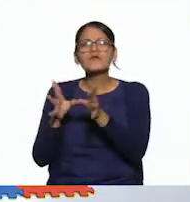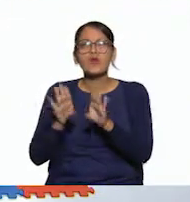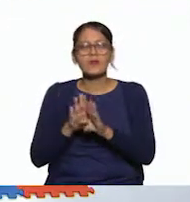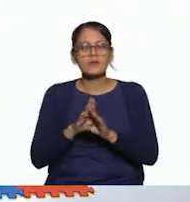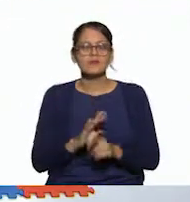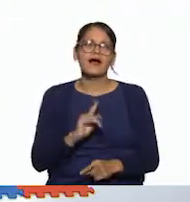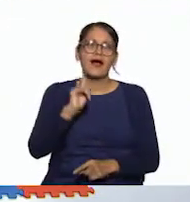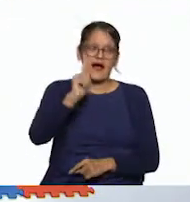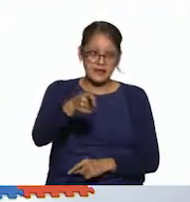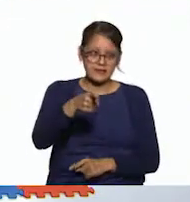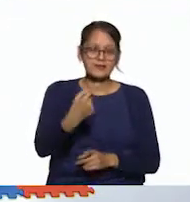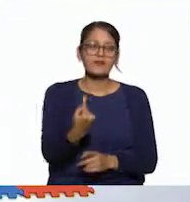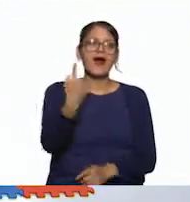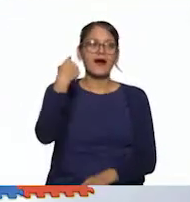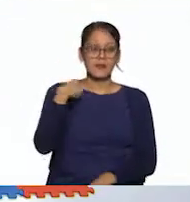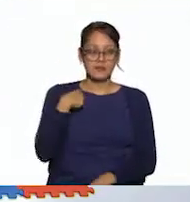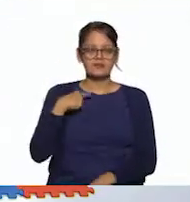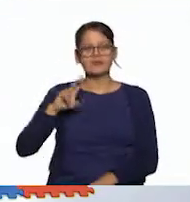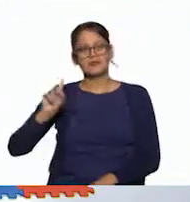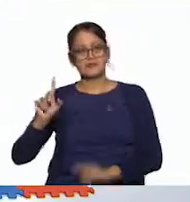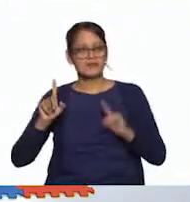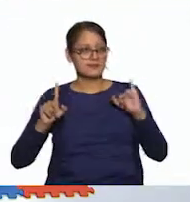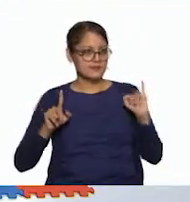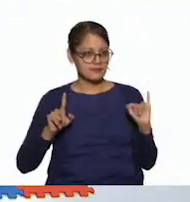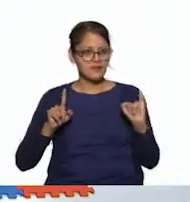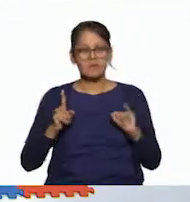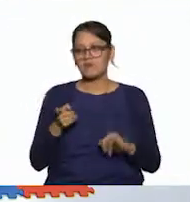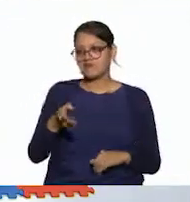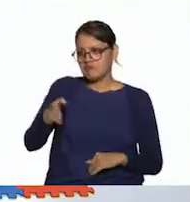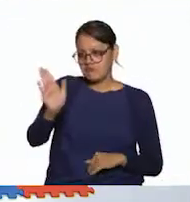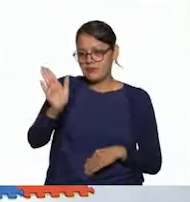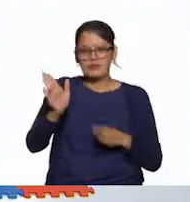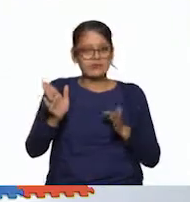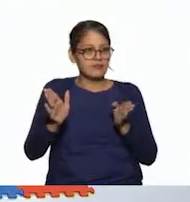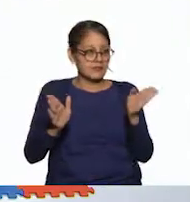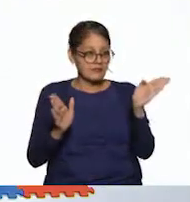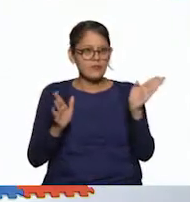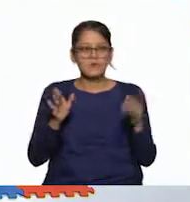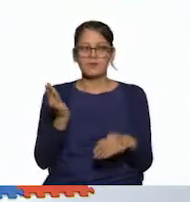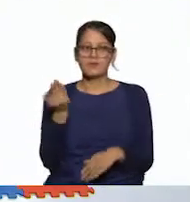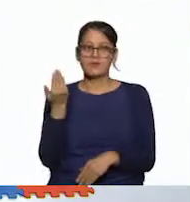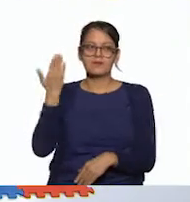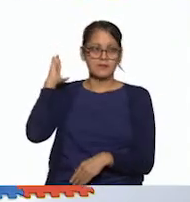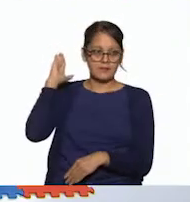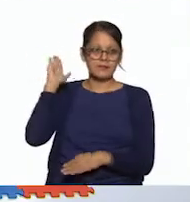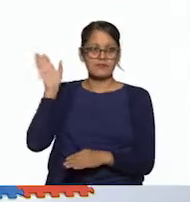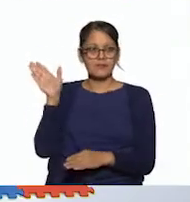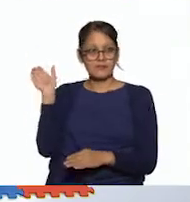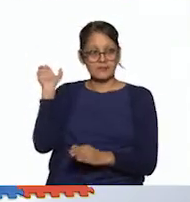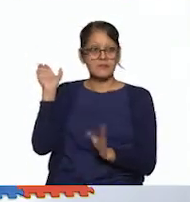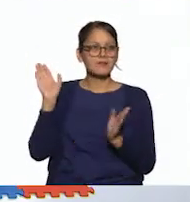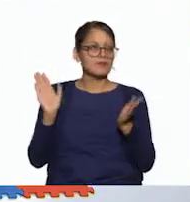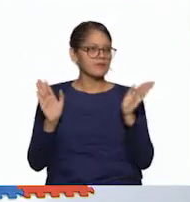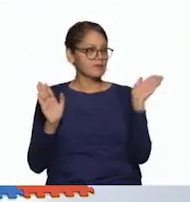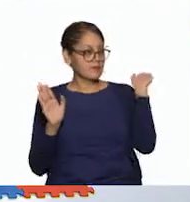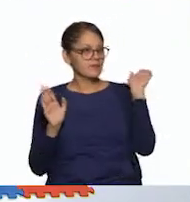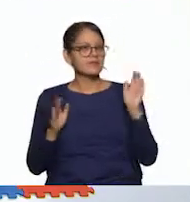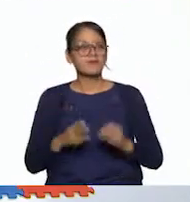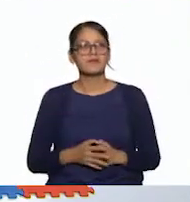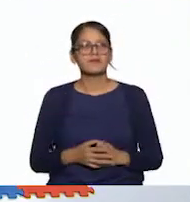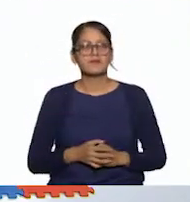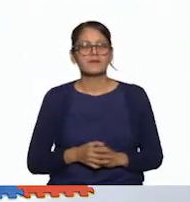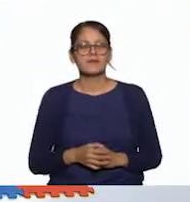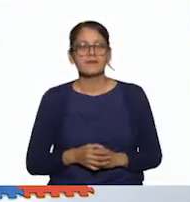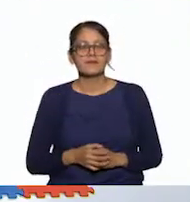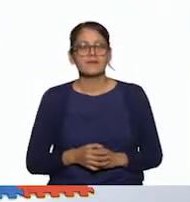Adelante, atrás, derecha, izquierda, diagonal al frente. Derecha, diagonal al frente, izquierda, diagonal atrás, derecha y diagonal